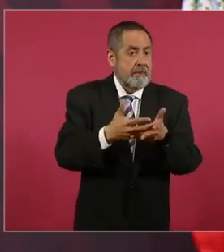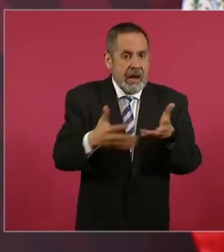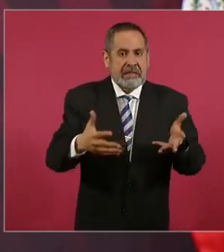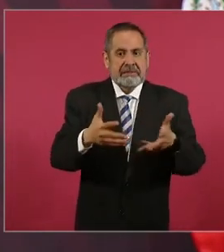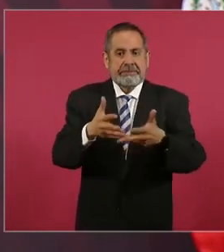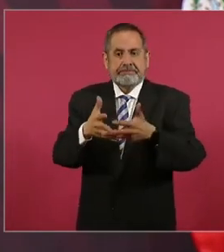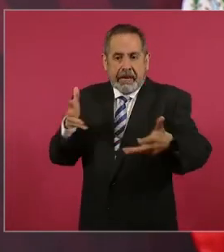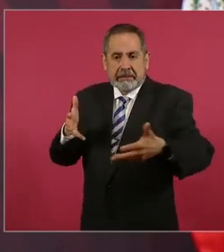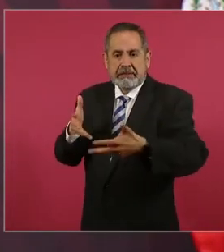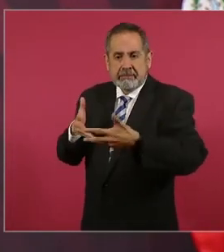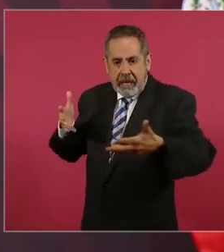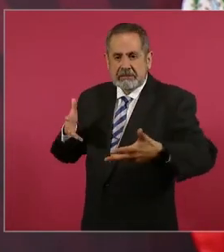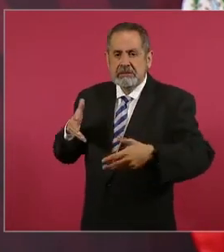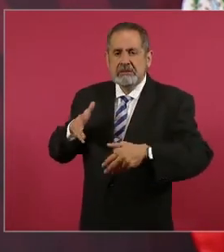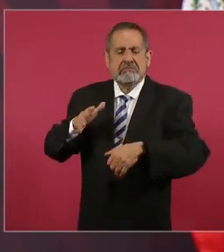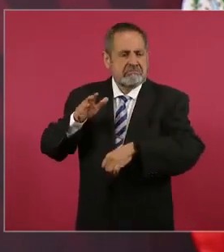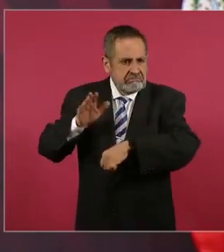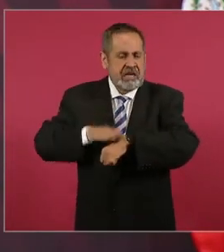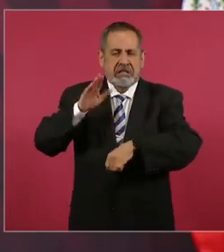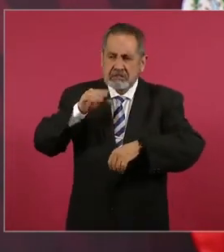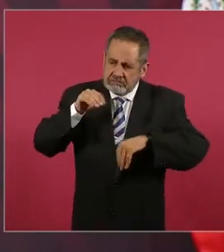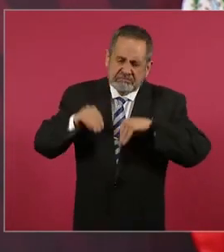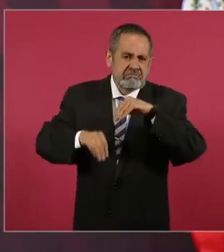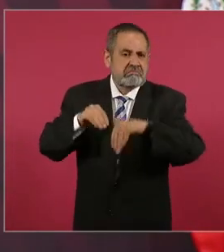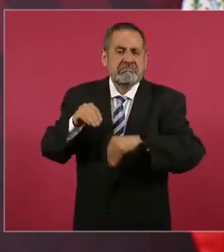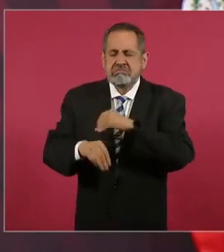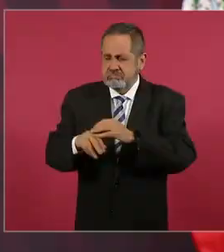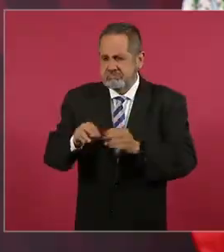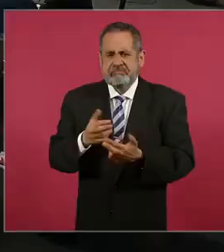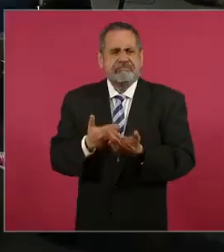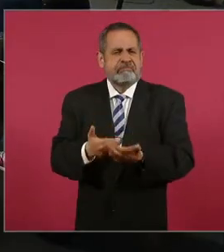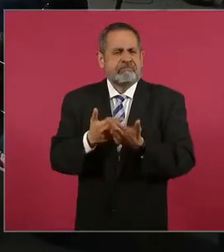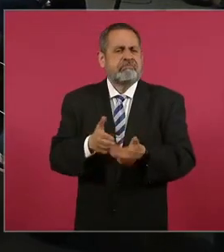capacidad de